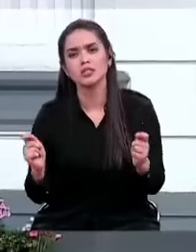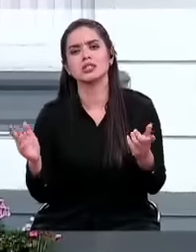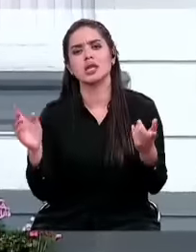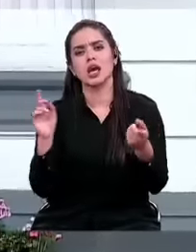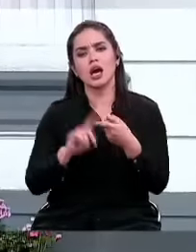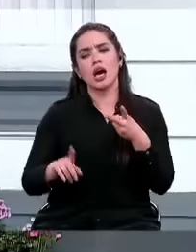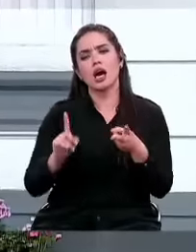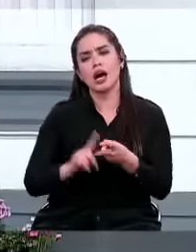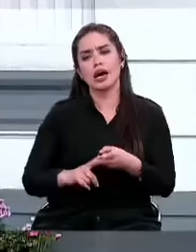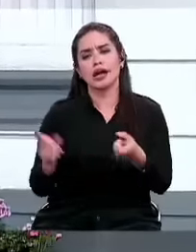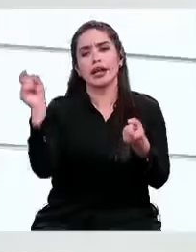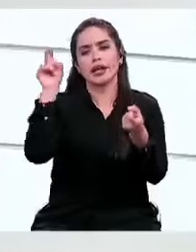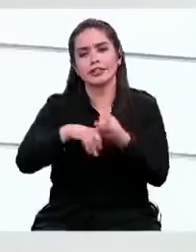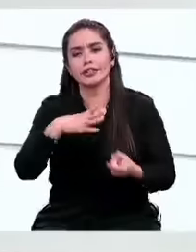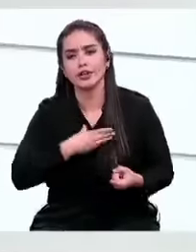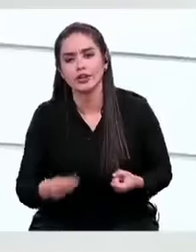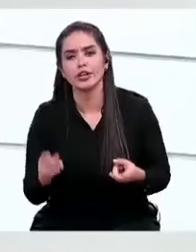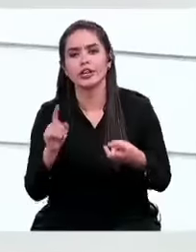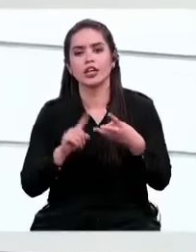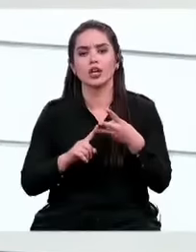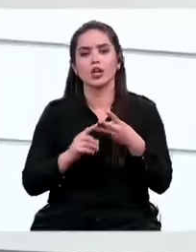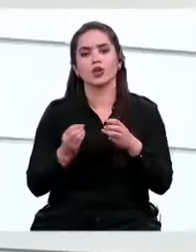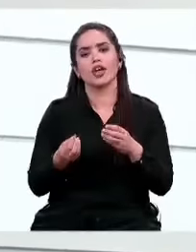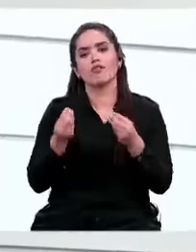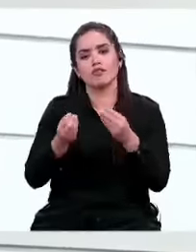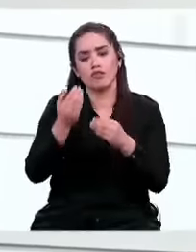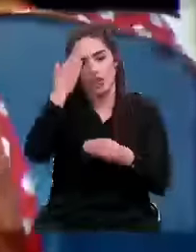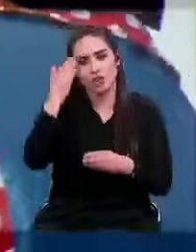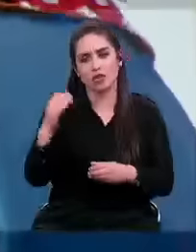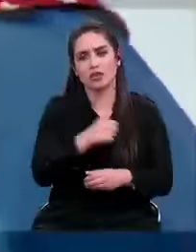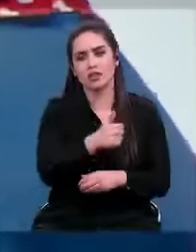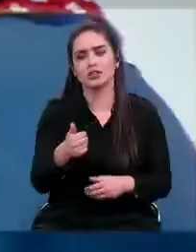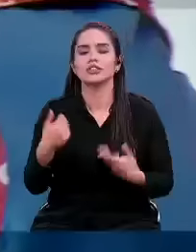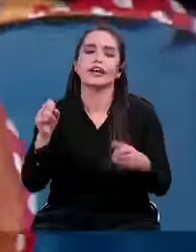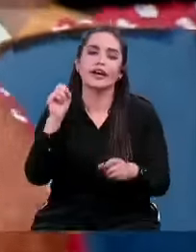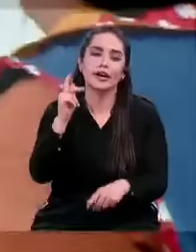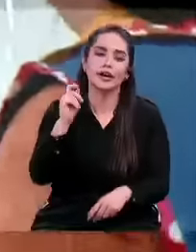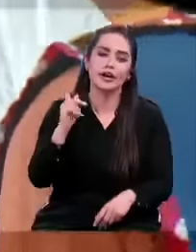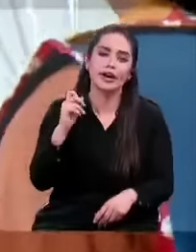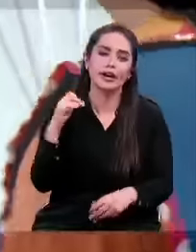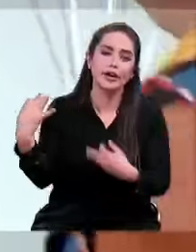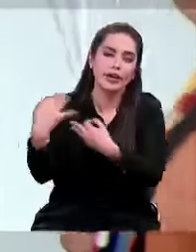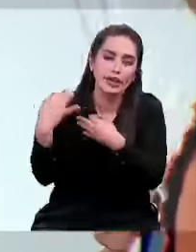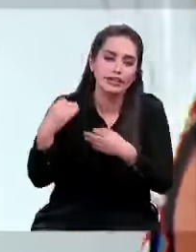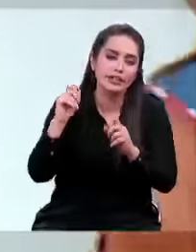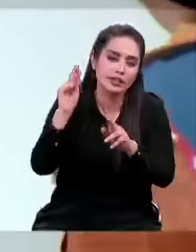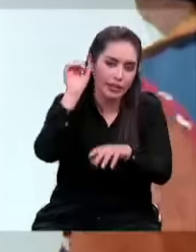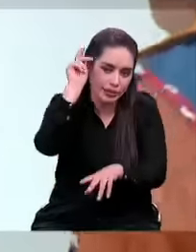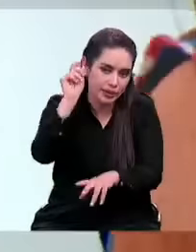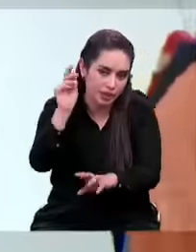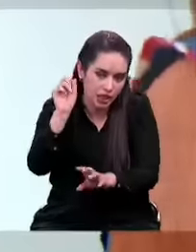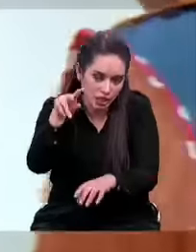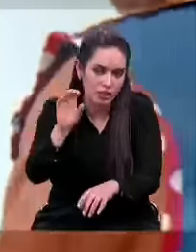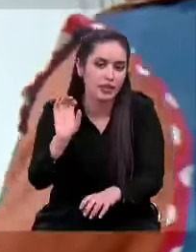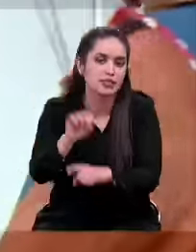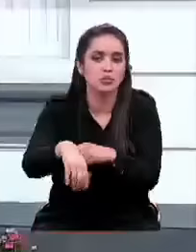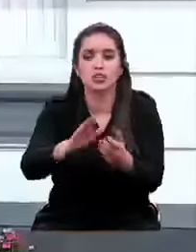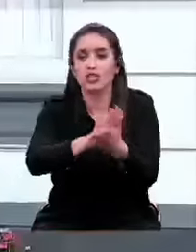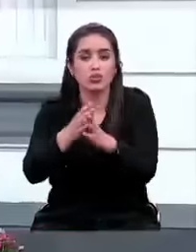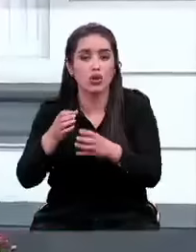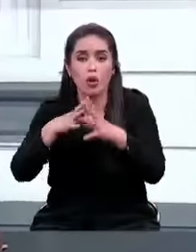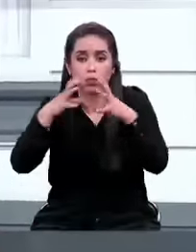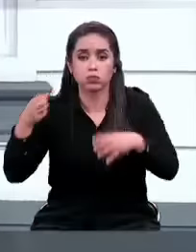hijo. Buenos días a todos. Ya, bueno, ya. Con ese argumento. Sí, güey. Tome, deme todos los